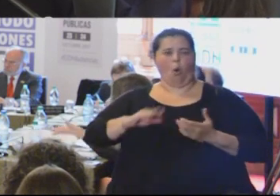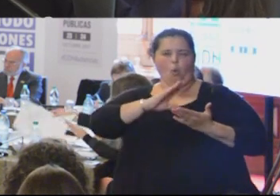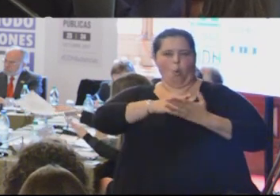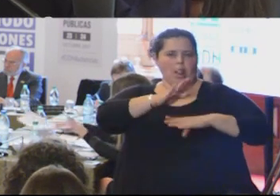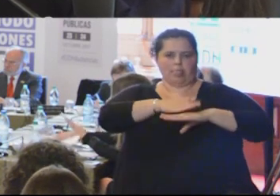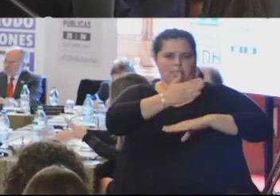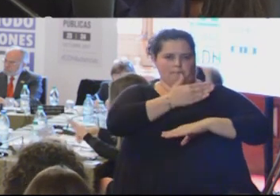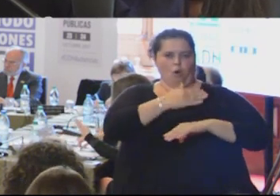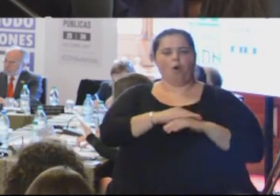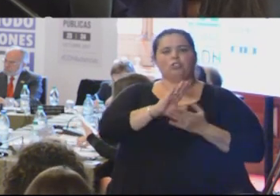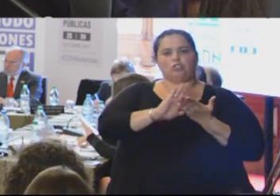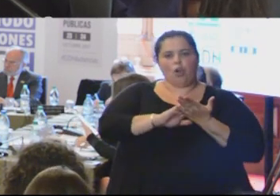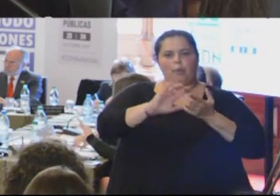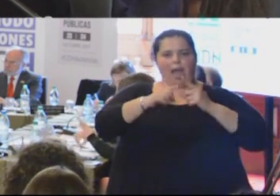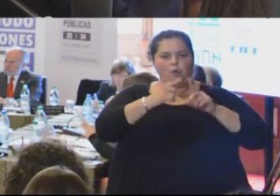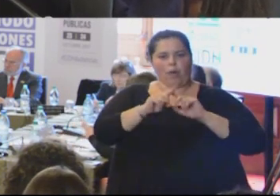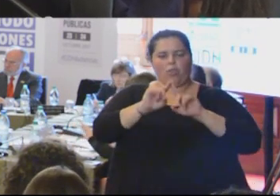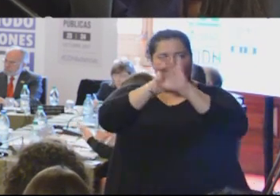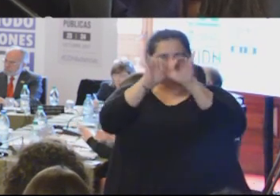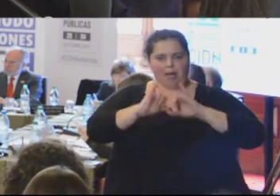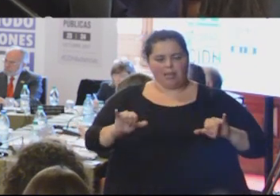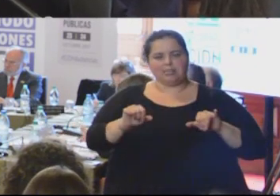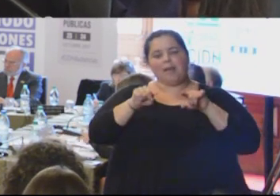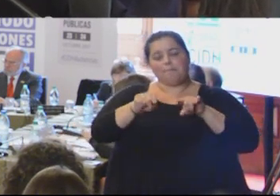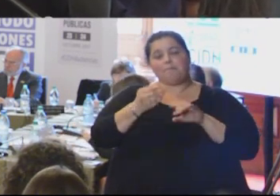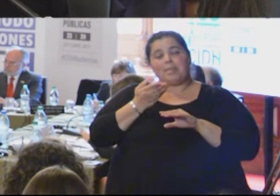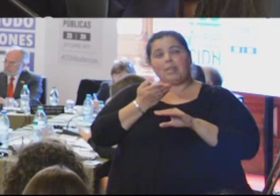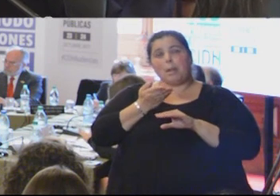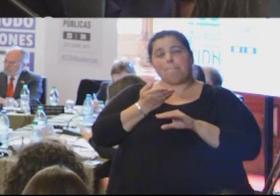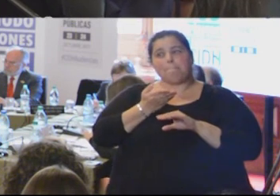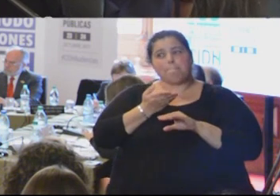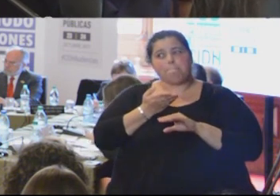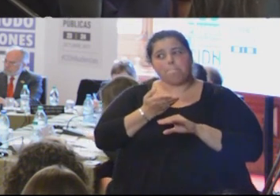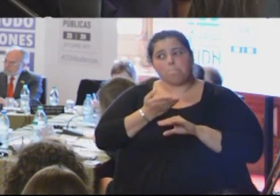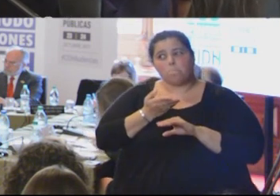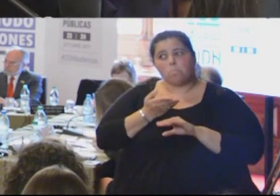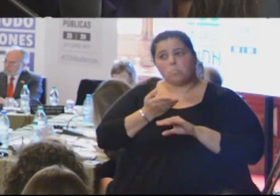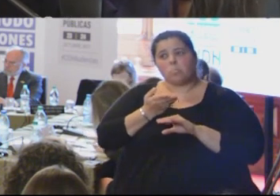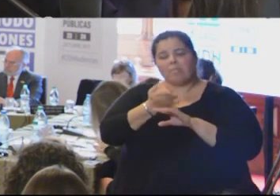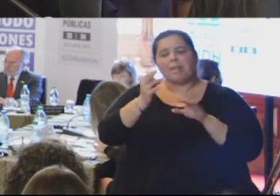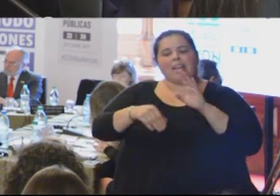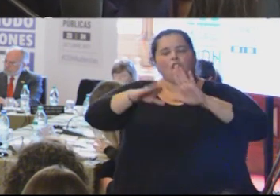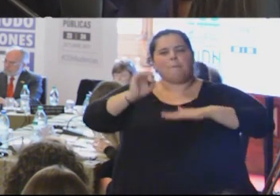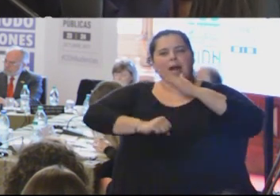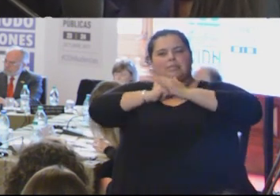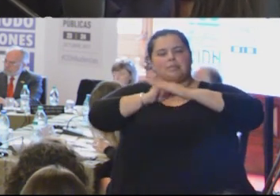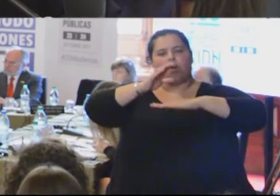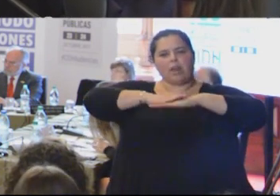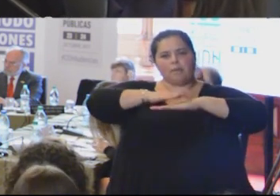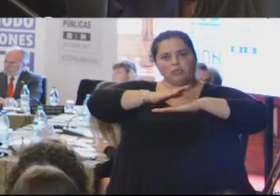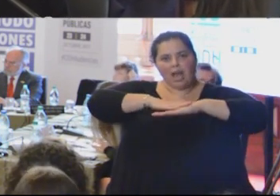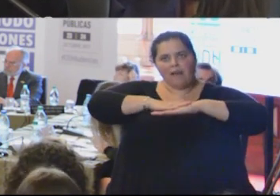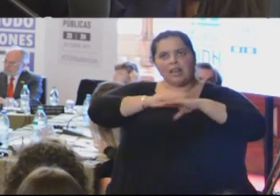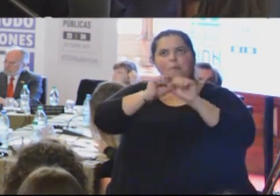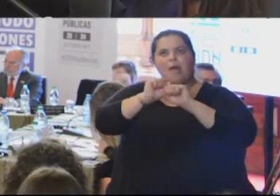estableció en estándares y unas exigencias para que en la red los máximos responsables pudieran ser llamados a responder